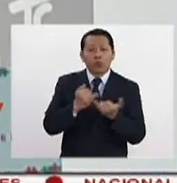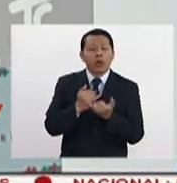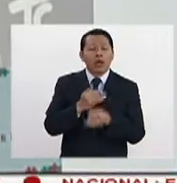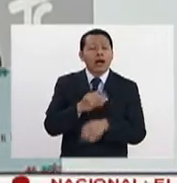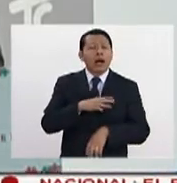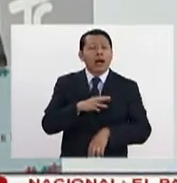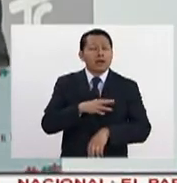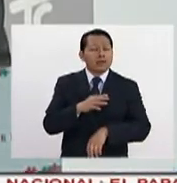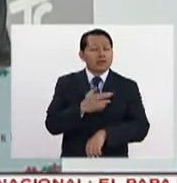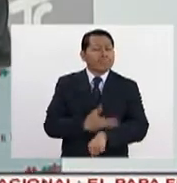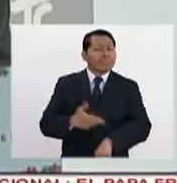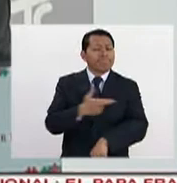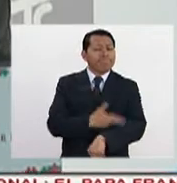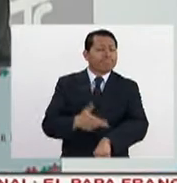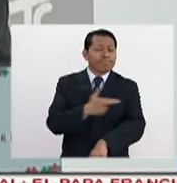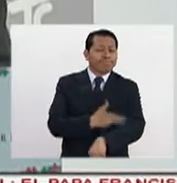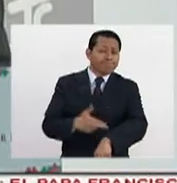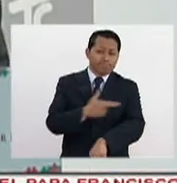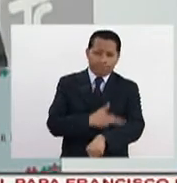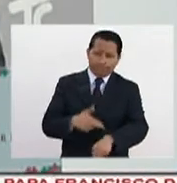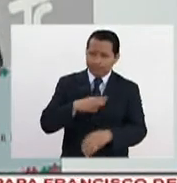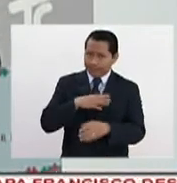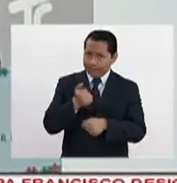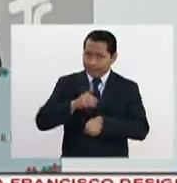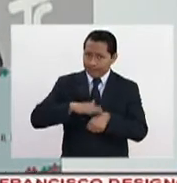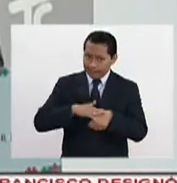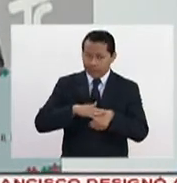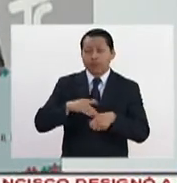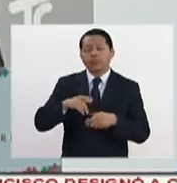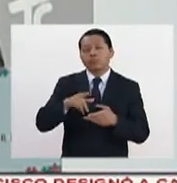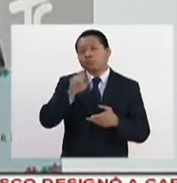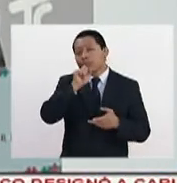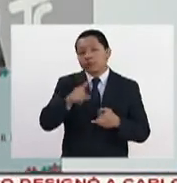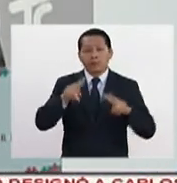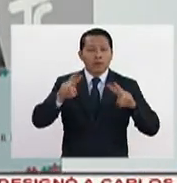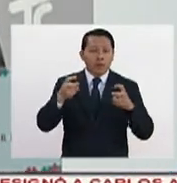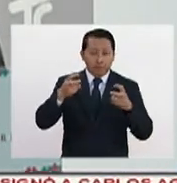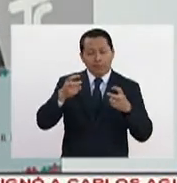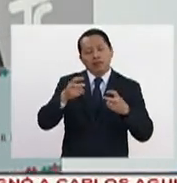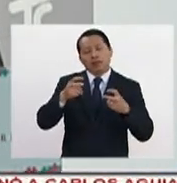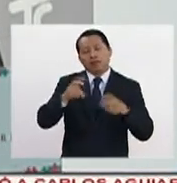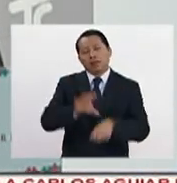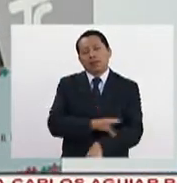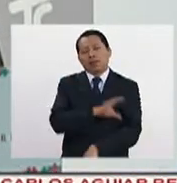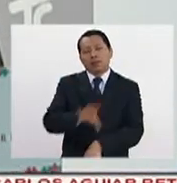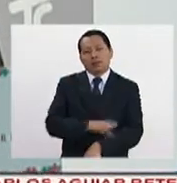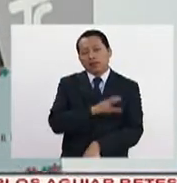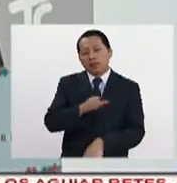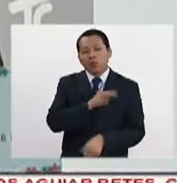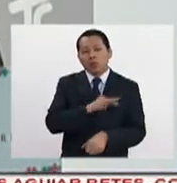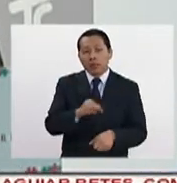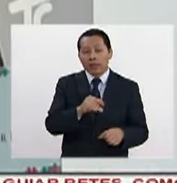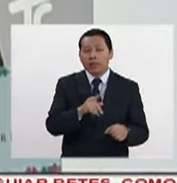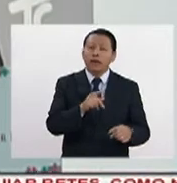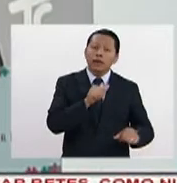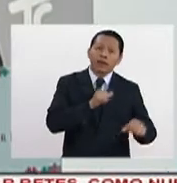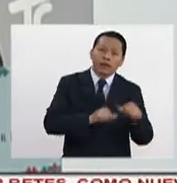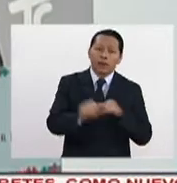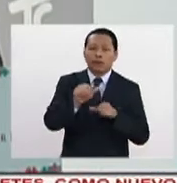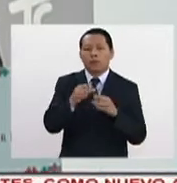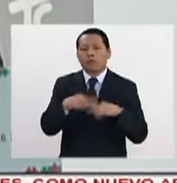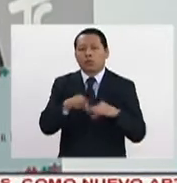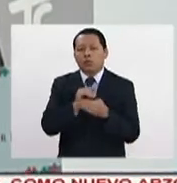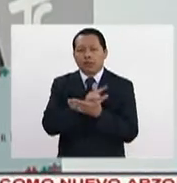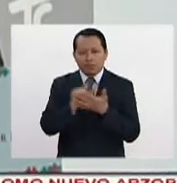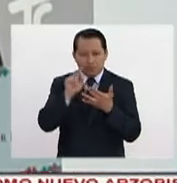sobreregulación en los procedimientos de la administración pública en materia de energía, sustituyéndolas por la transparencia,